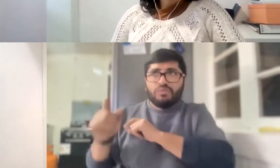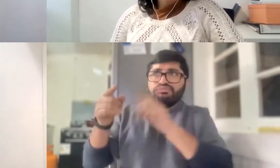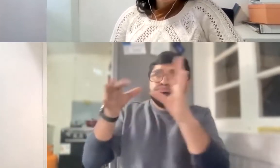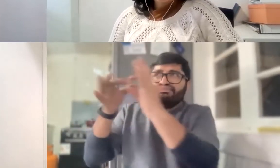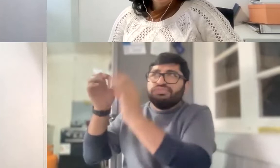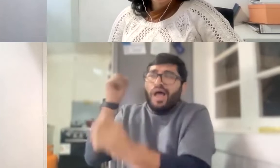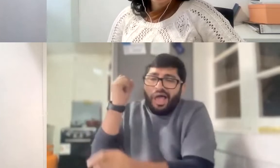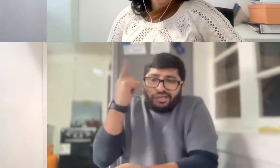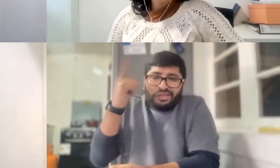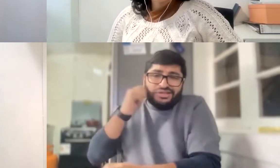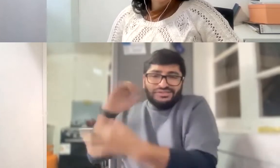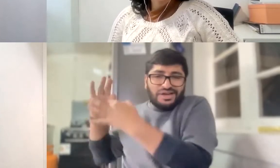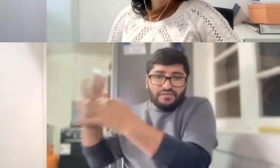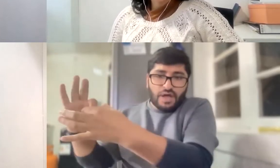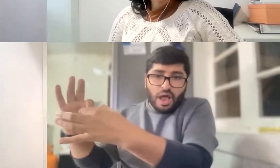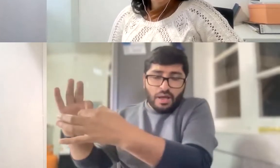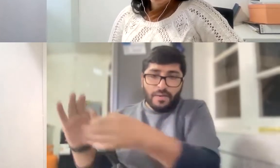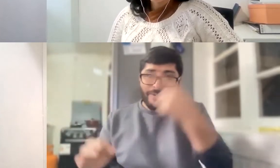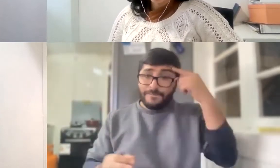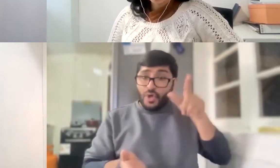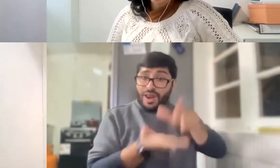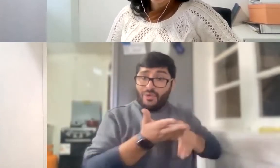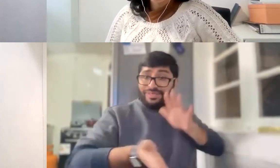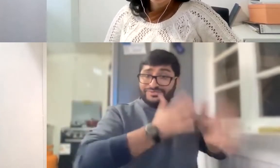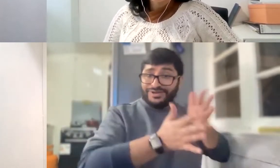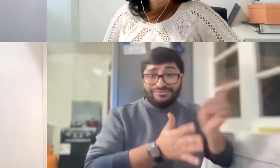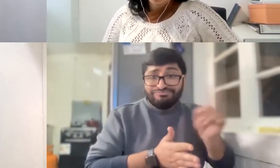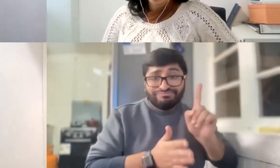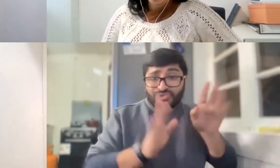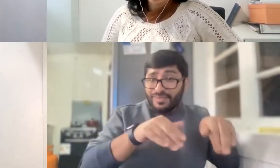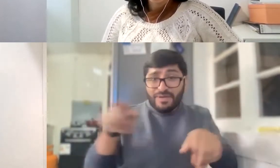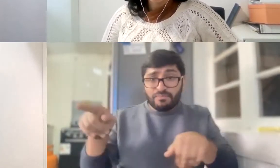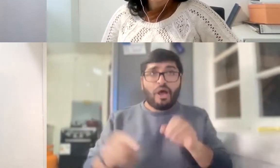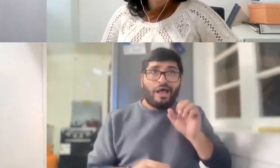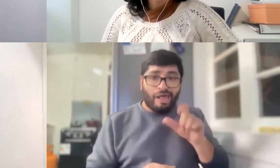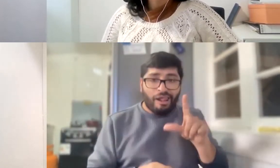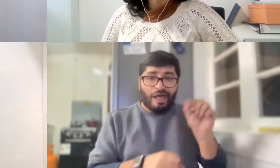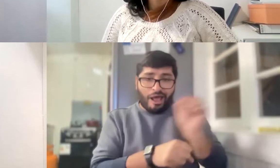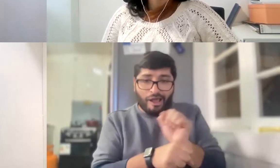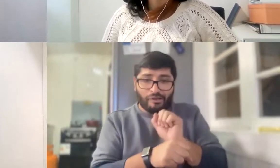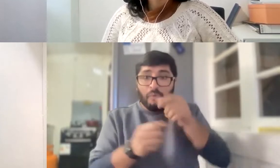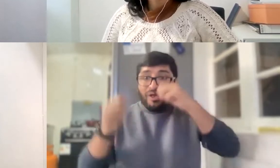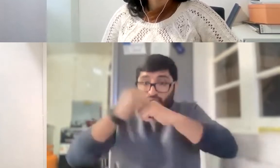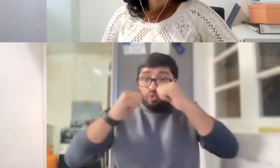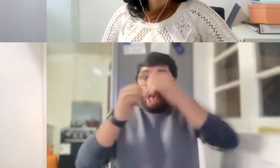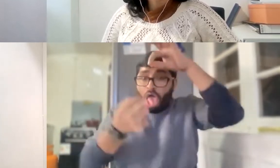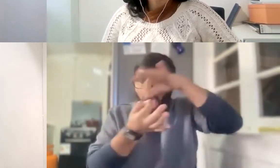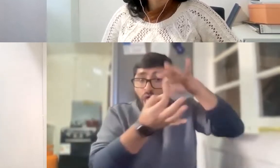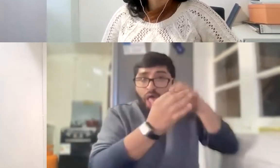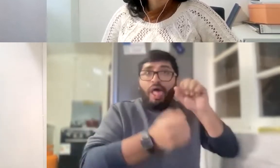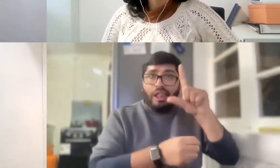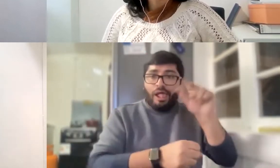El artículo, el adjetivo, el sujeto, el verbo, tiene toda una estructura, pero en lengua de señas no. Yo puedo decir lo mismo, yo no